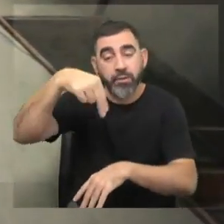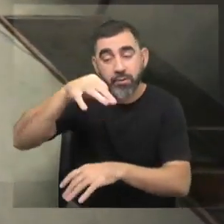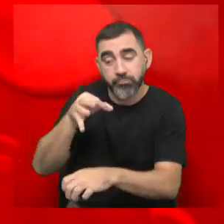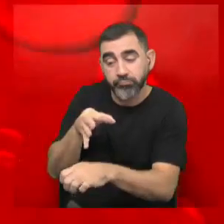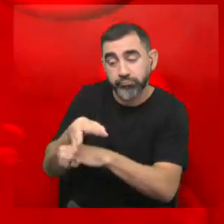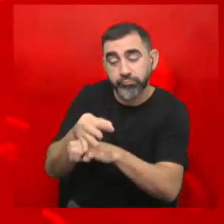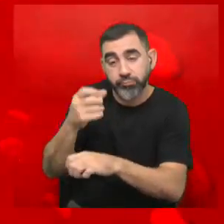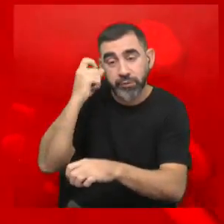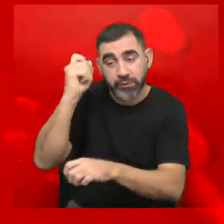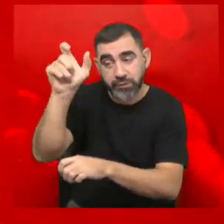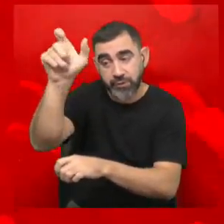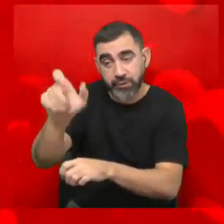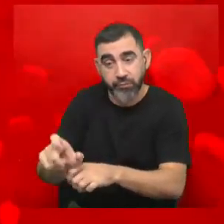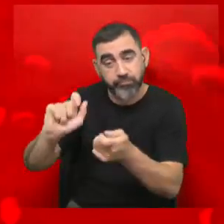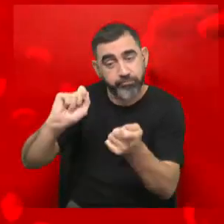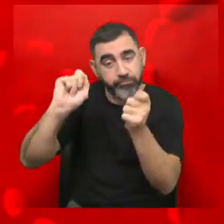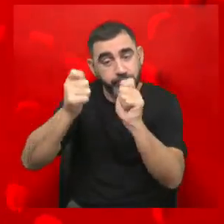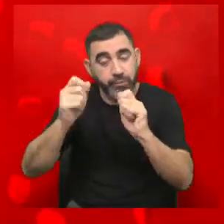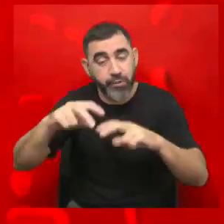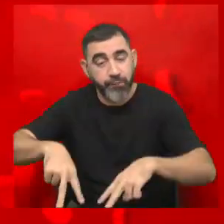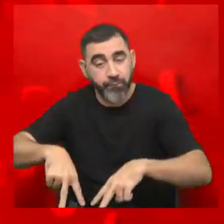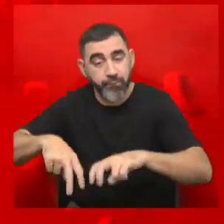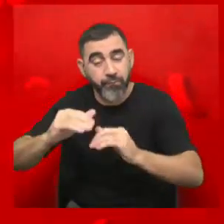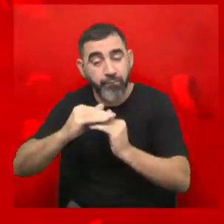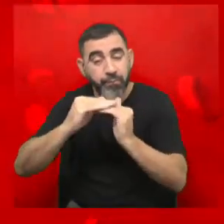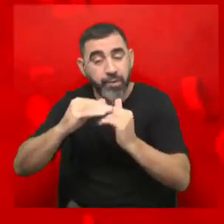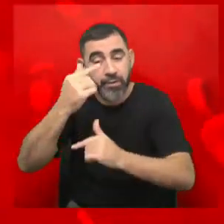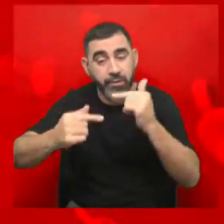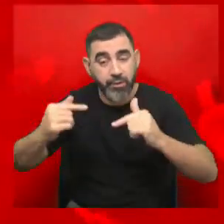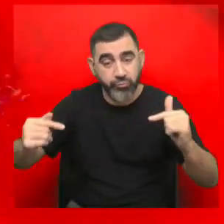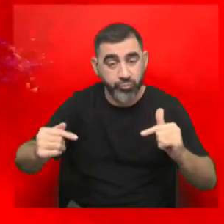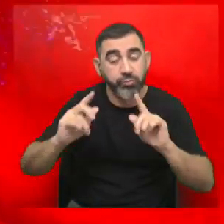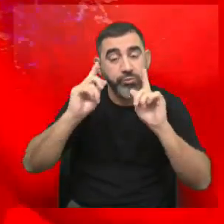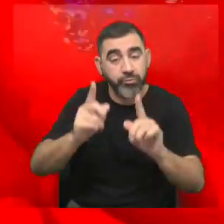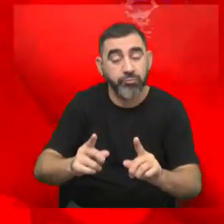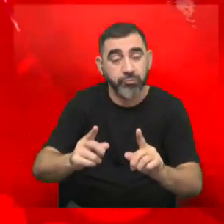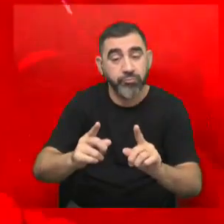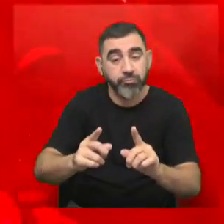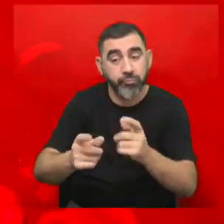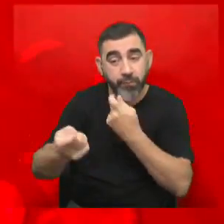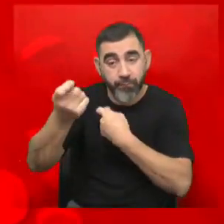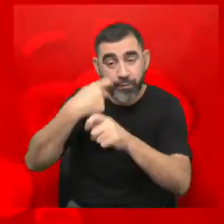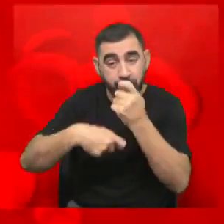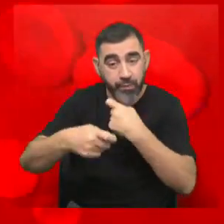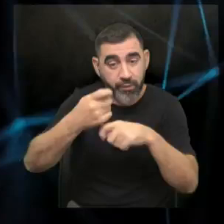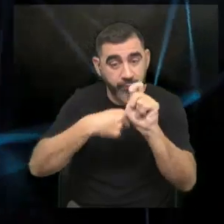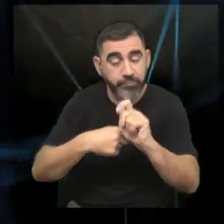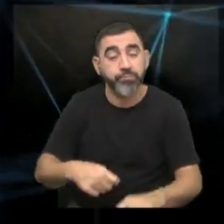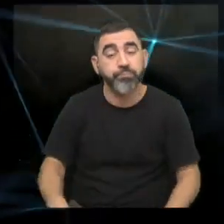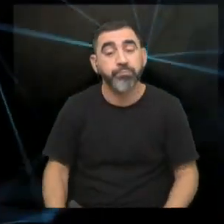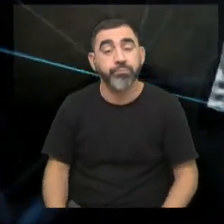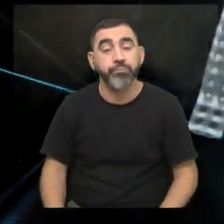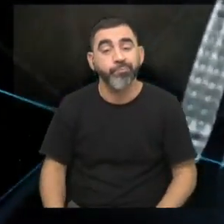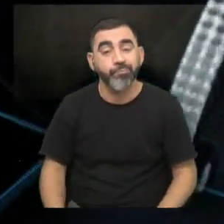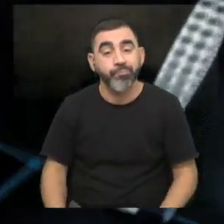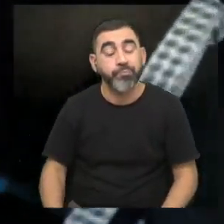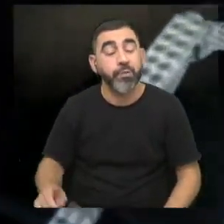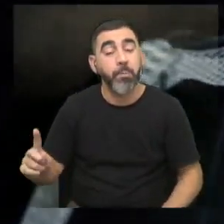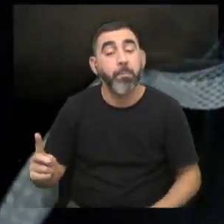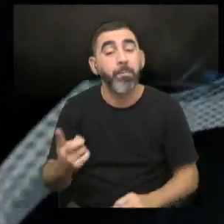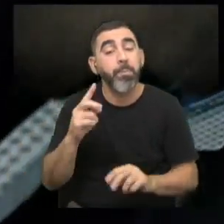las STEM. En estos campos, la edición de este año también observó que las mujeres representan tan solo una décima